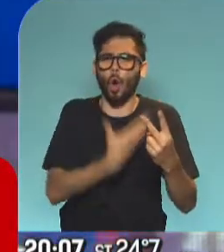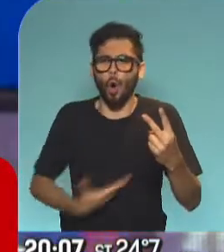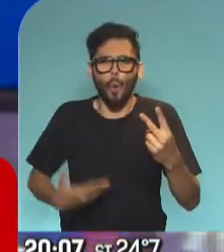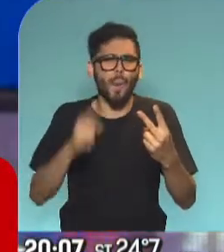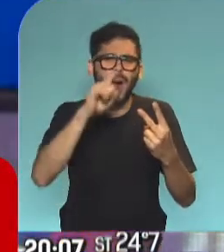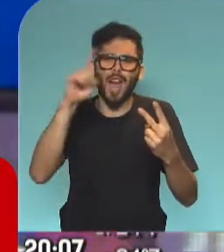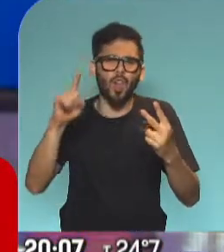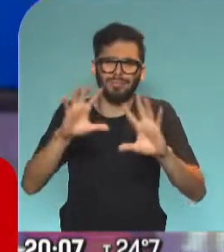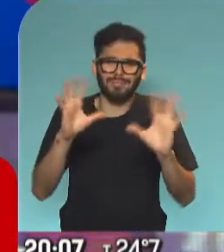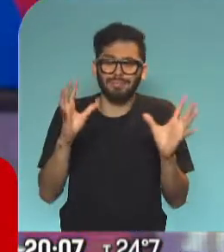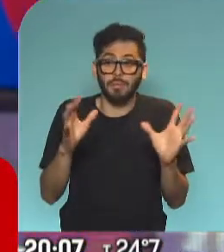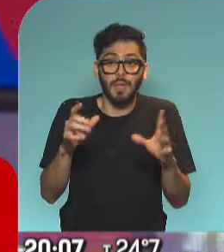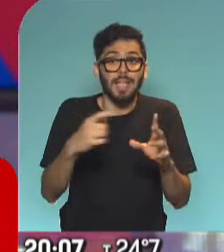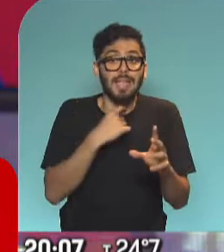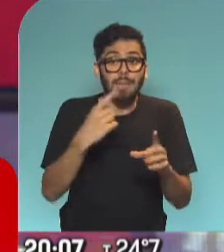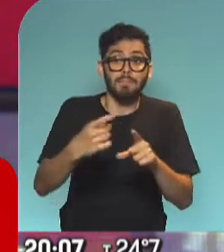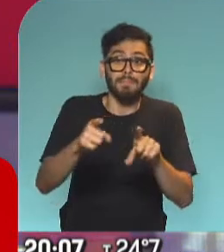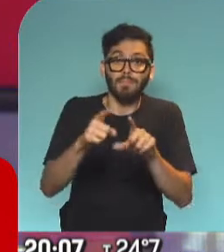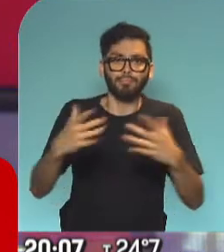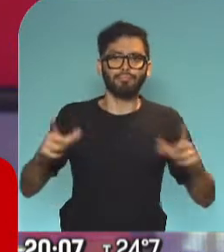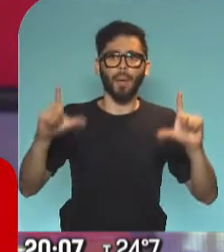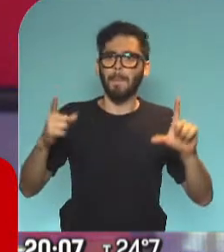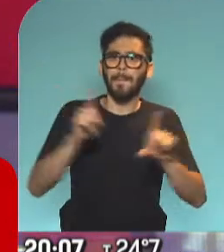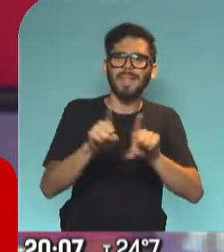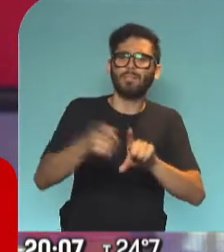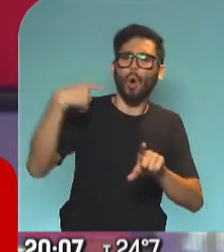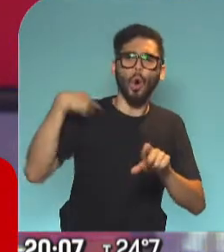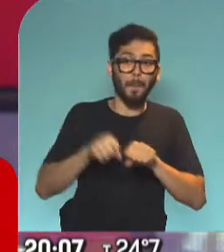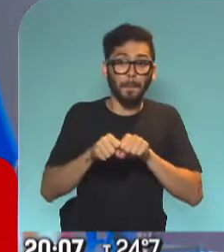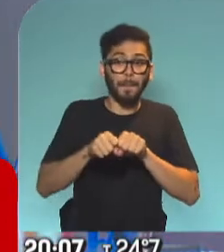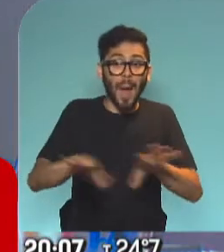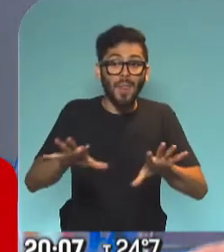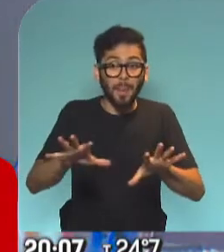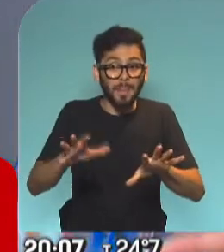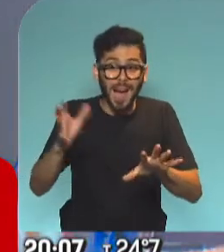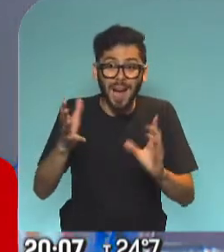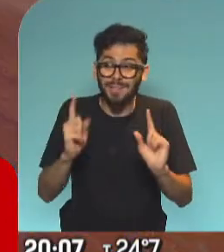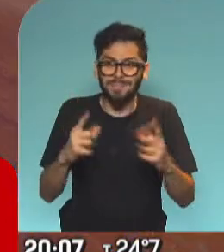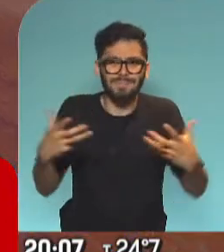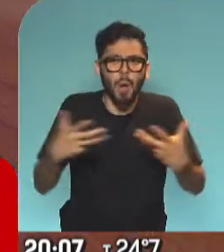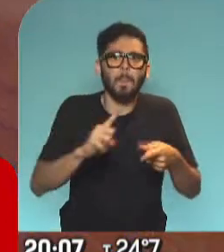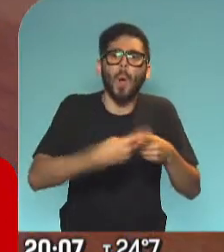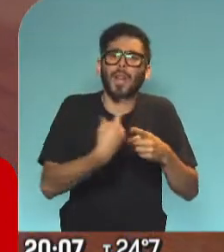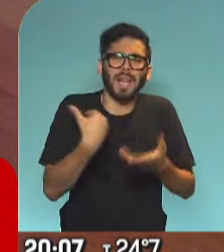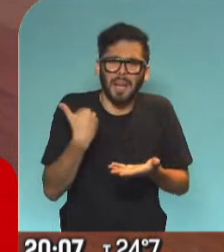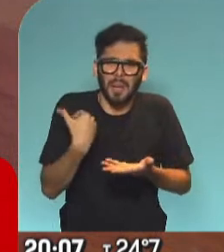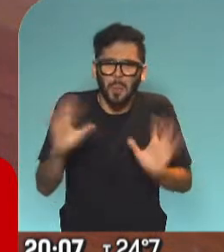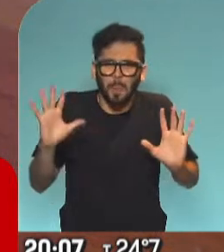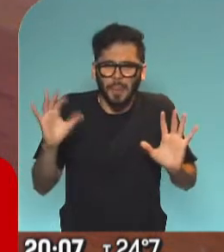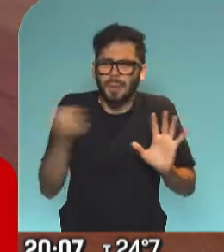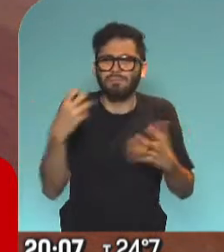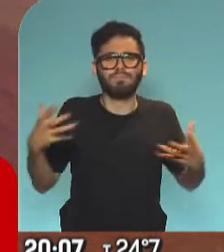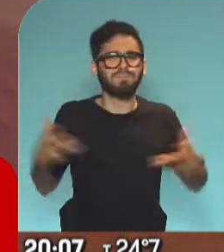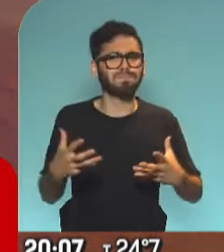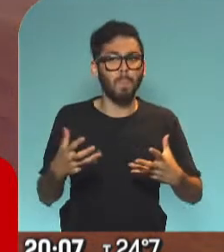si querés, una imagen como la que teníamos al principio de la pandemia, que no importe el signo político, porque realmente se trabaja esto que